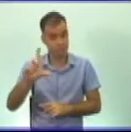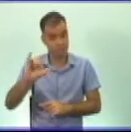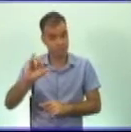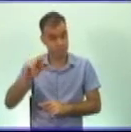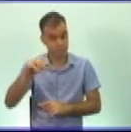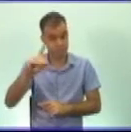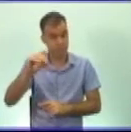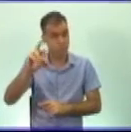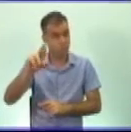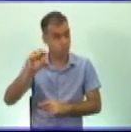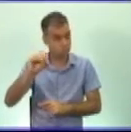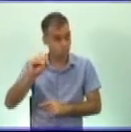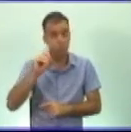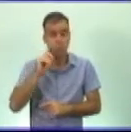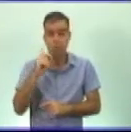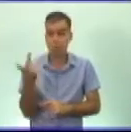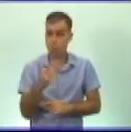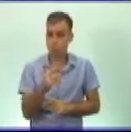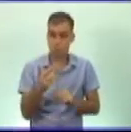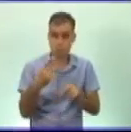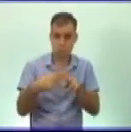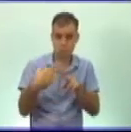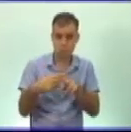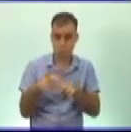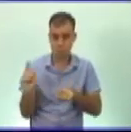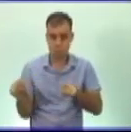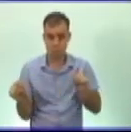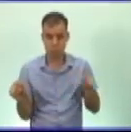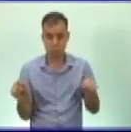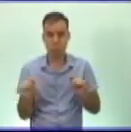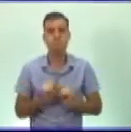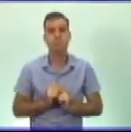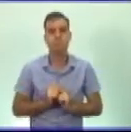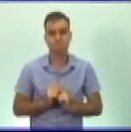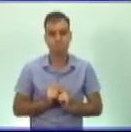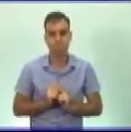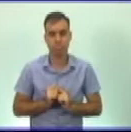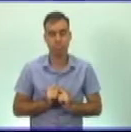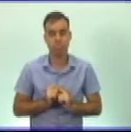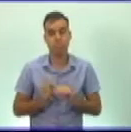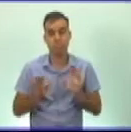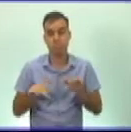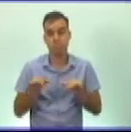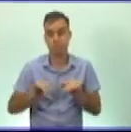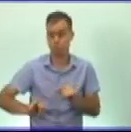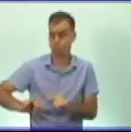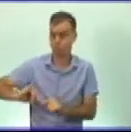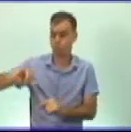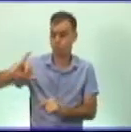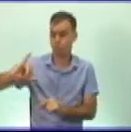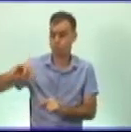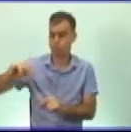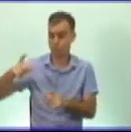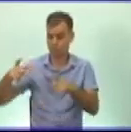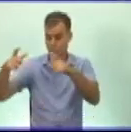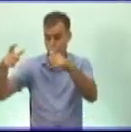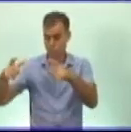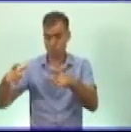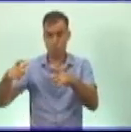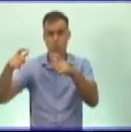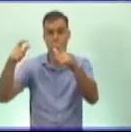cilindros rectos. Recuerden que en el caso de los cuerpos, cuando la altura no está en el centro del